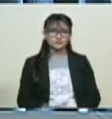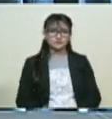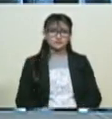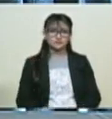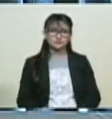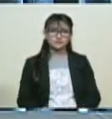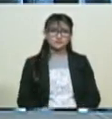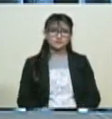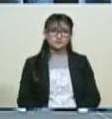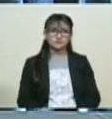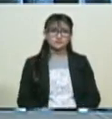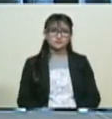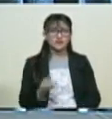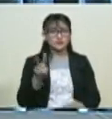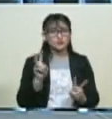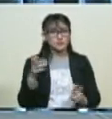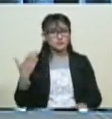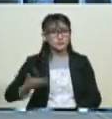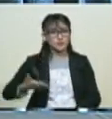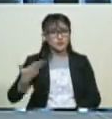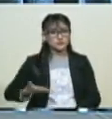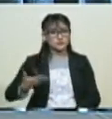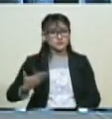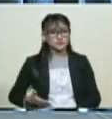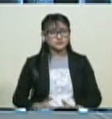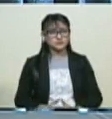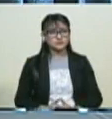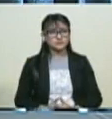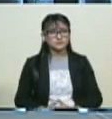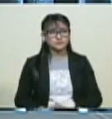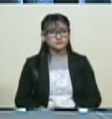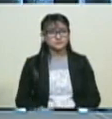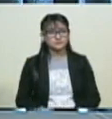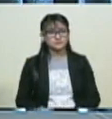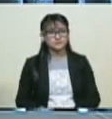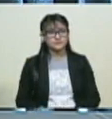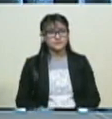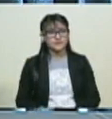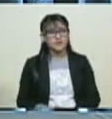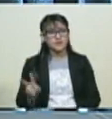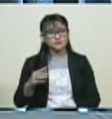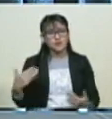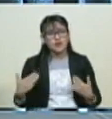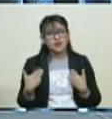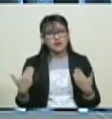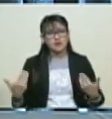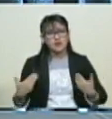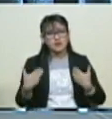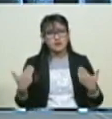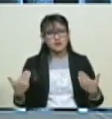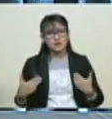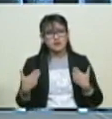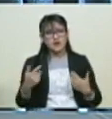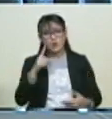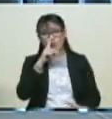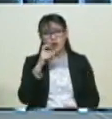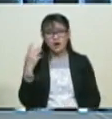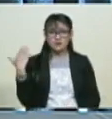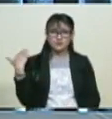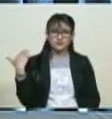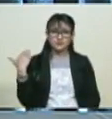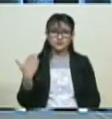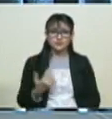es un punto que yo lo colocó allí ya venezuela ha sufrido bastante o sufrió bastante hace un año